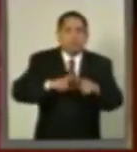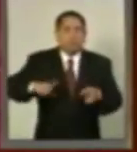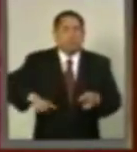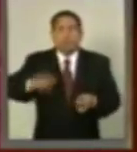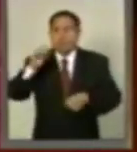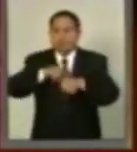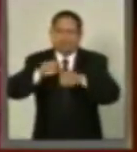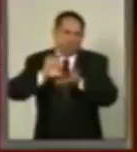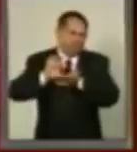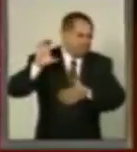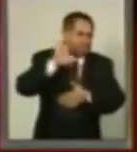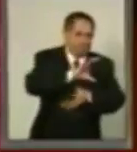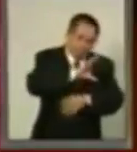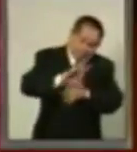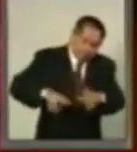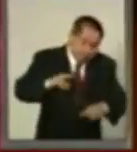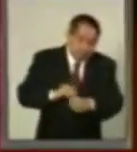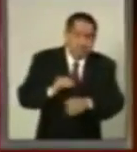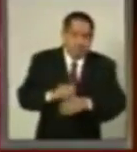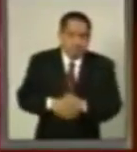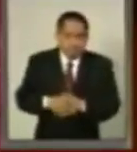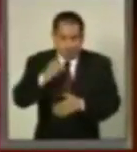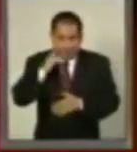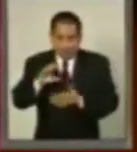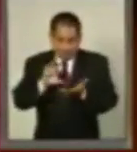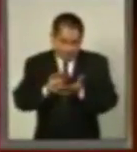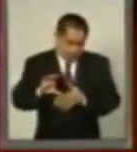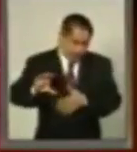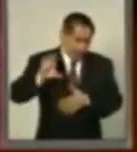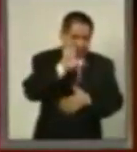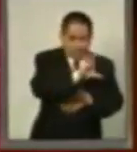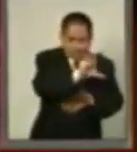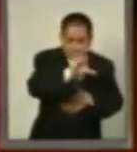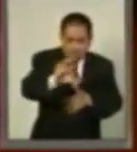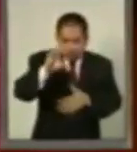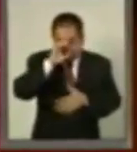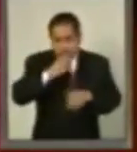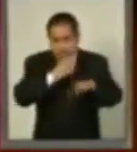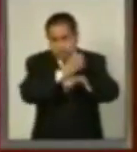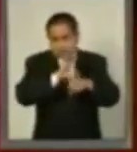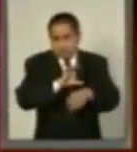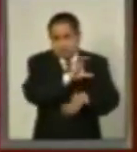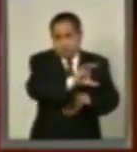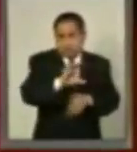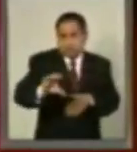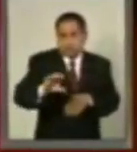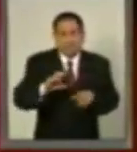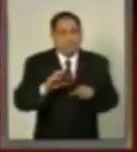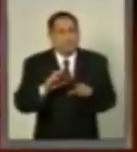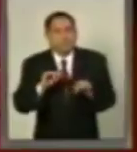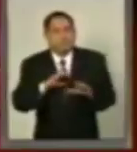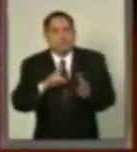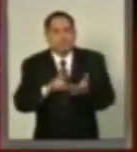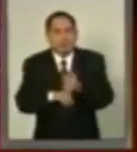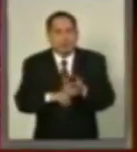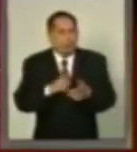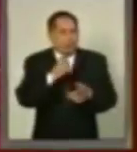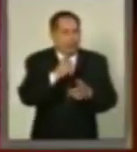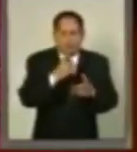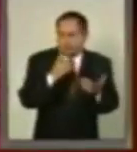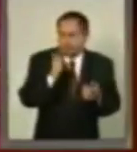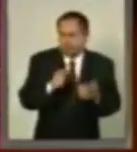federal. Porque todo el apoyo que se manda hacia las entidades, no hay solo una